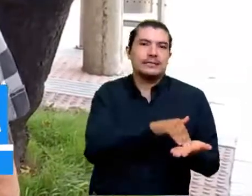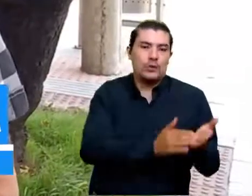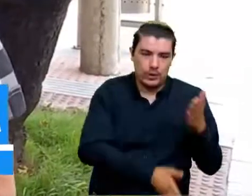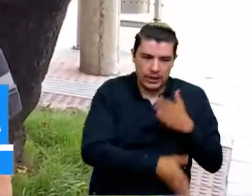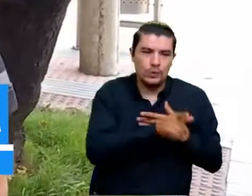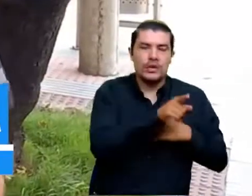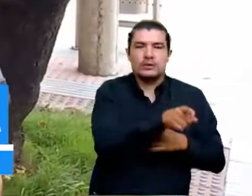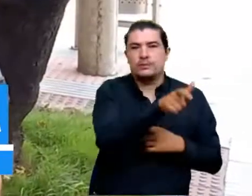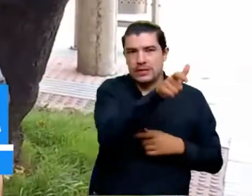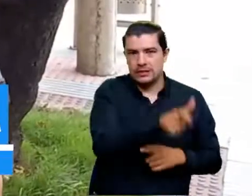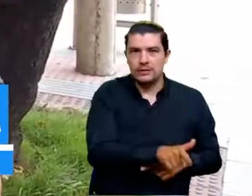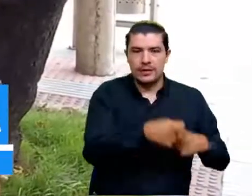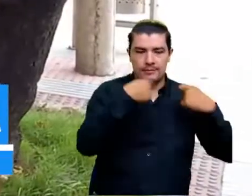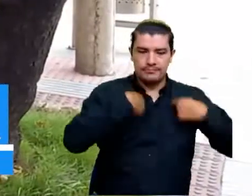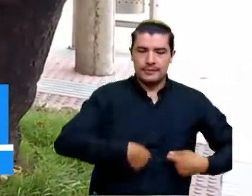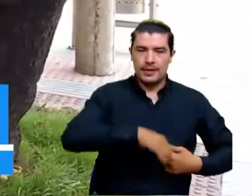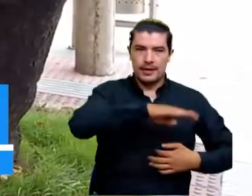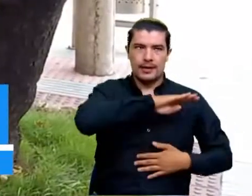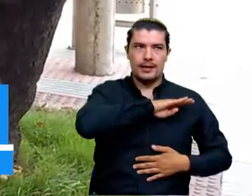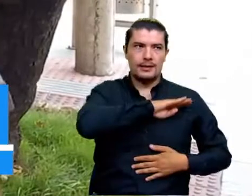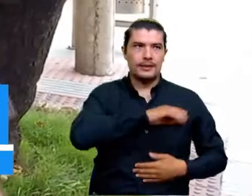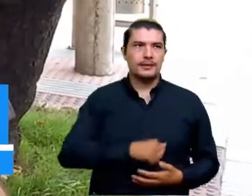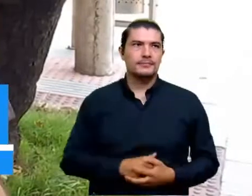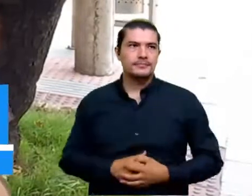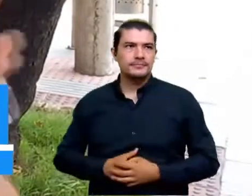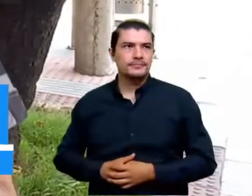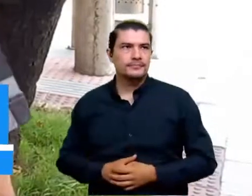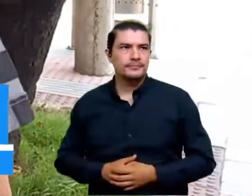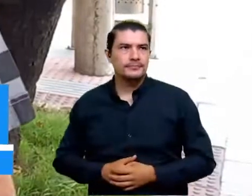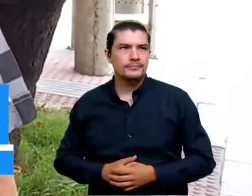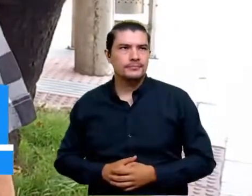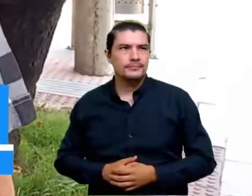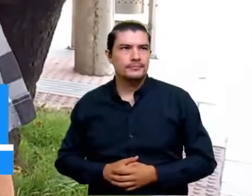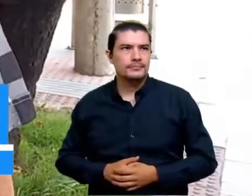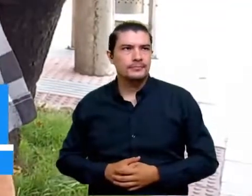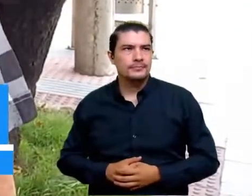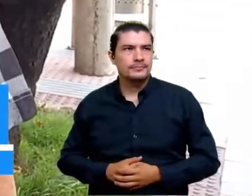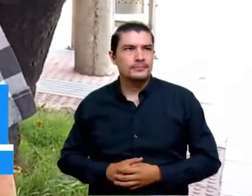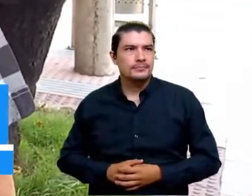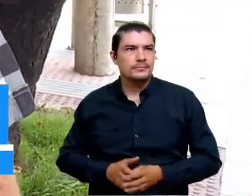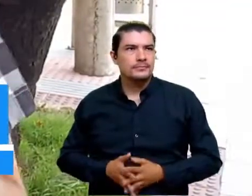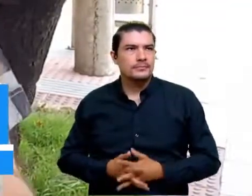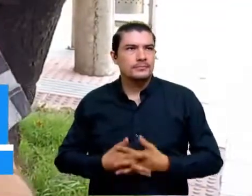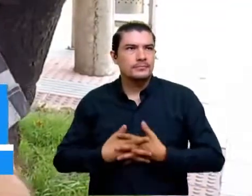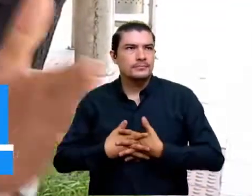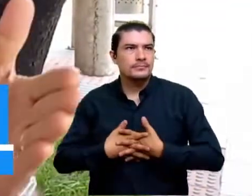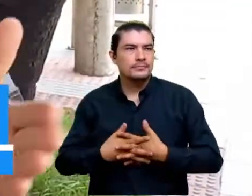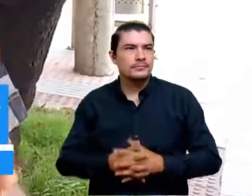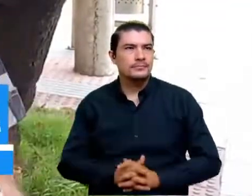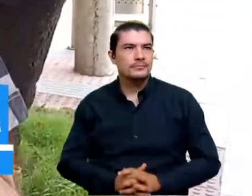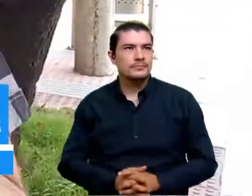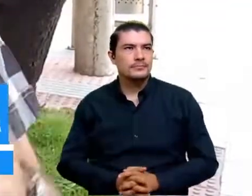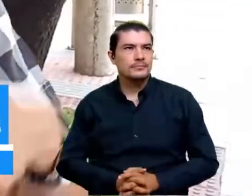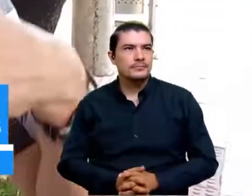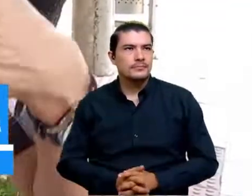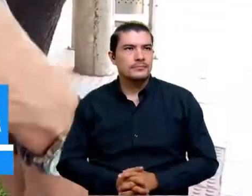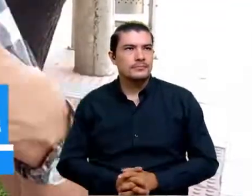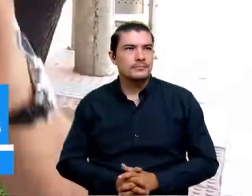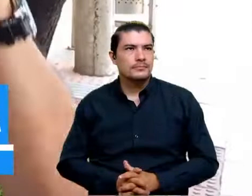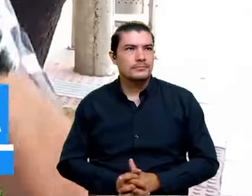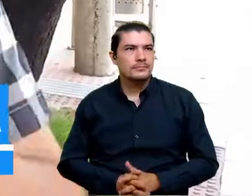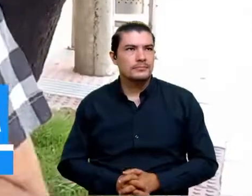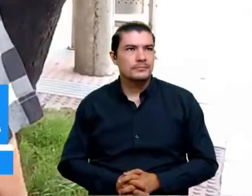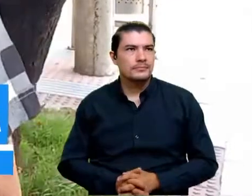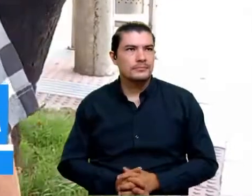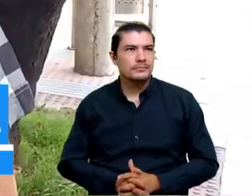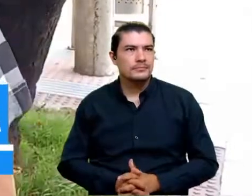la posición la mía como alcalde es que porque no aporte la credencial esto era requisito la onu me dice que usted tiene hasta aquí